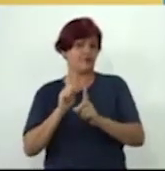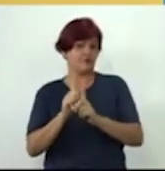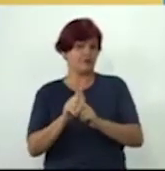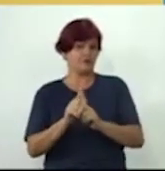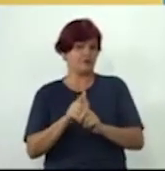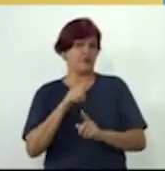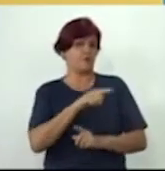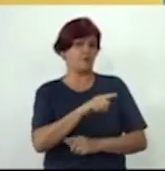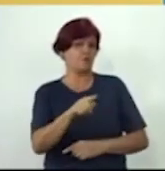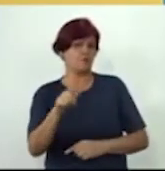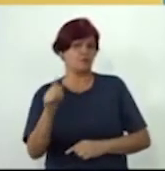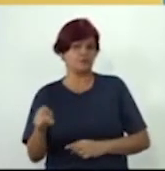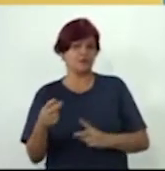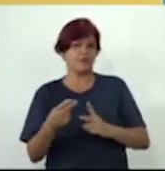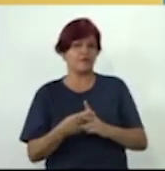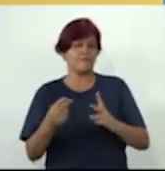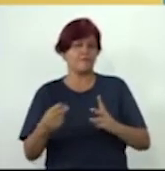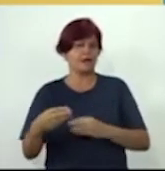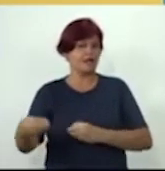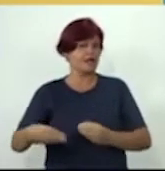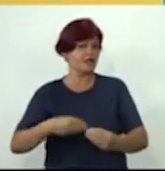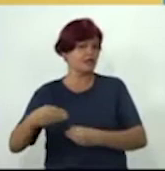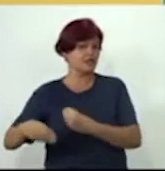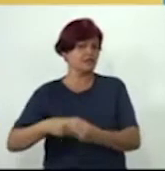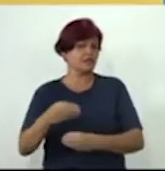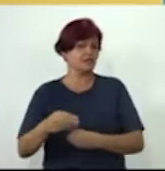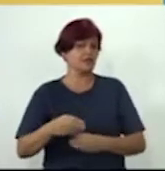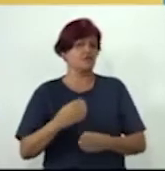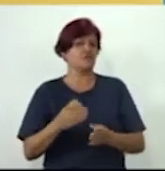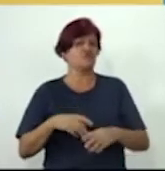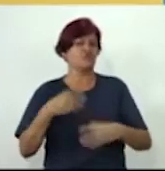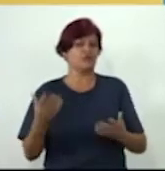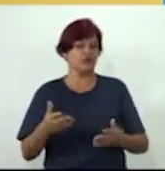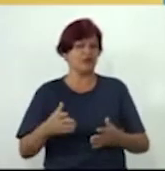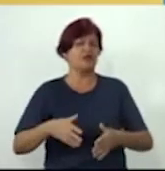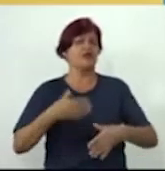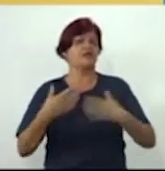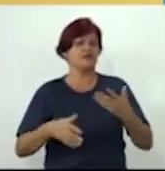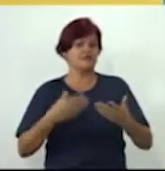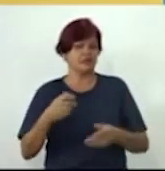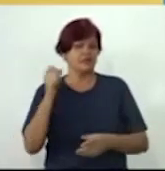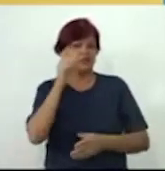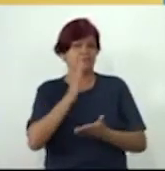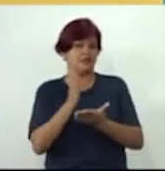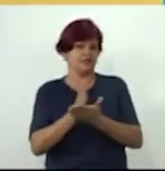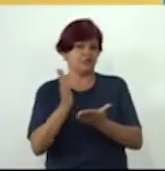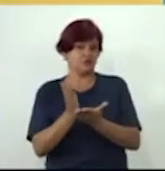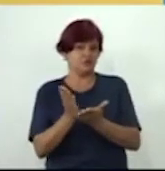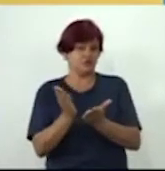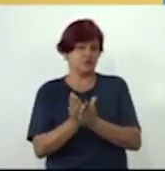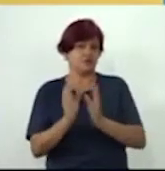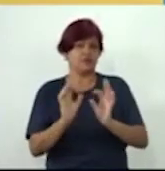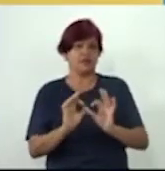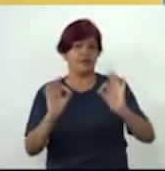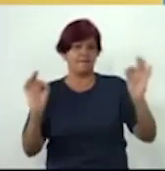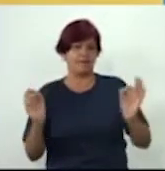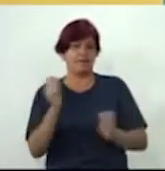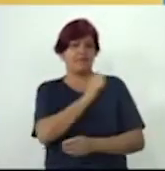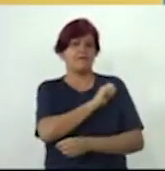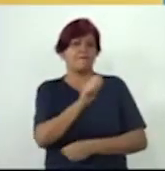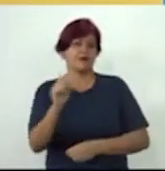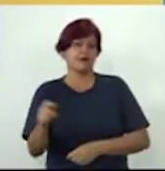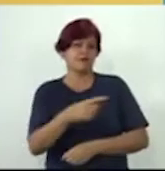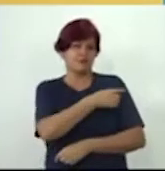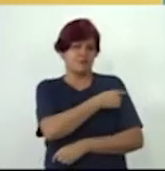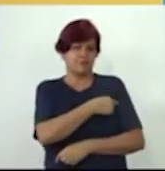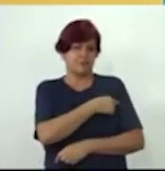con ustedes para intercambiar sobre el ejercicio de culminación de estudio de la especialidad Maestros Primarios.